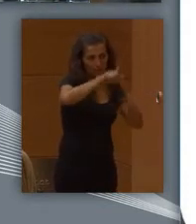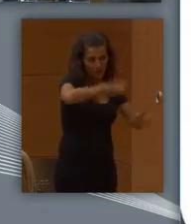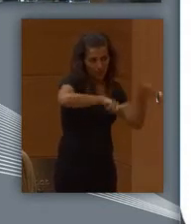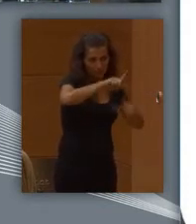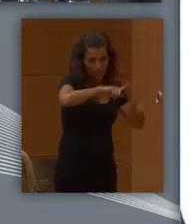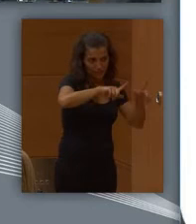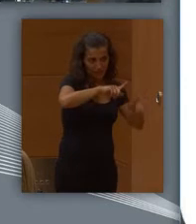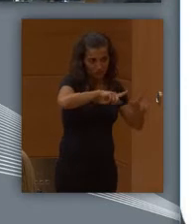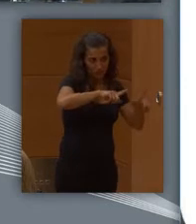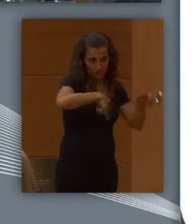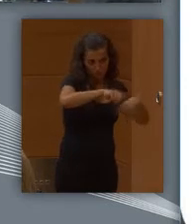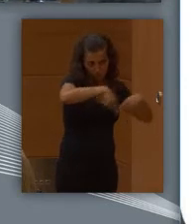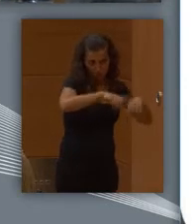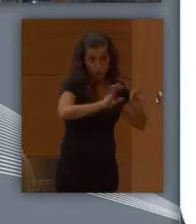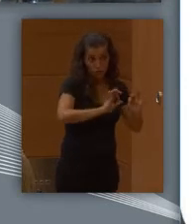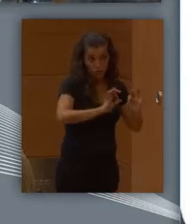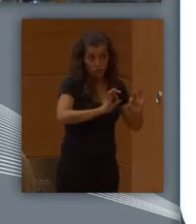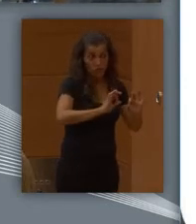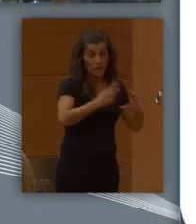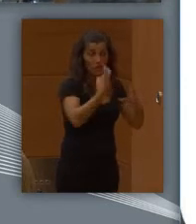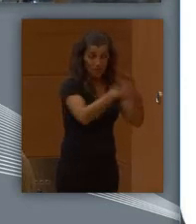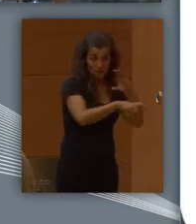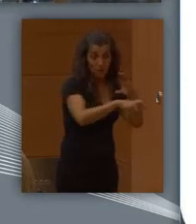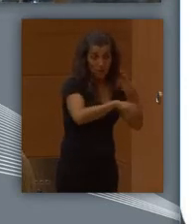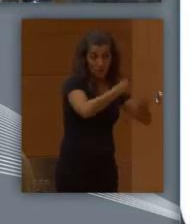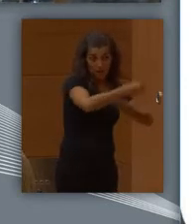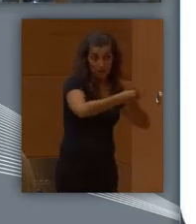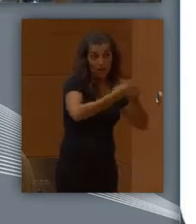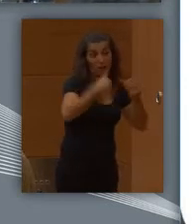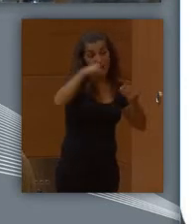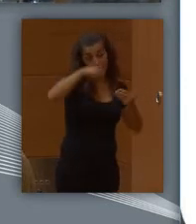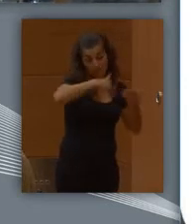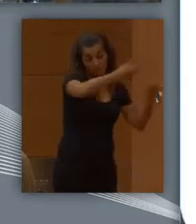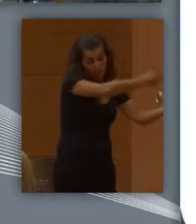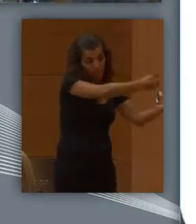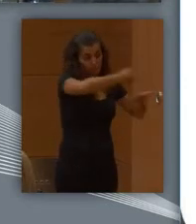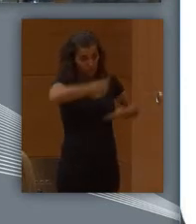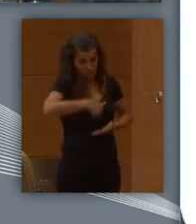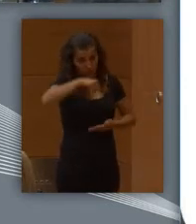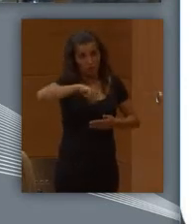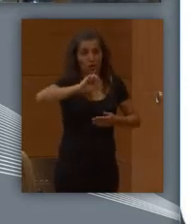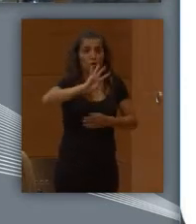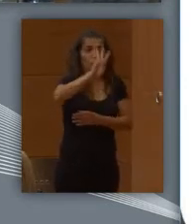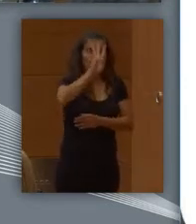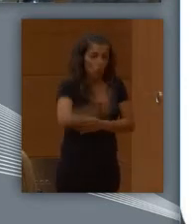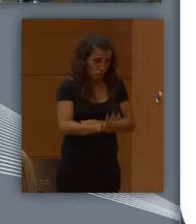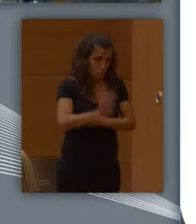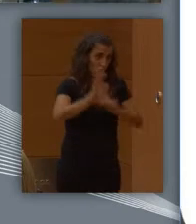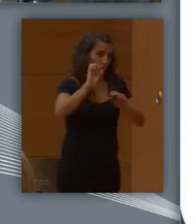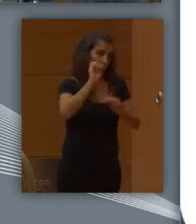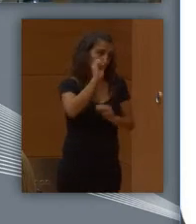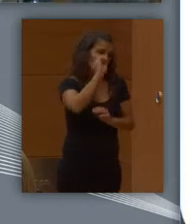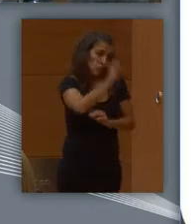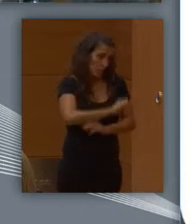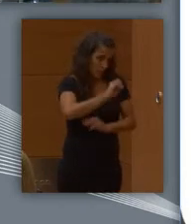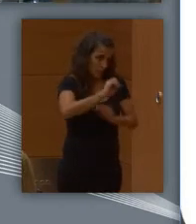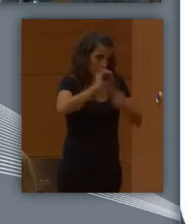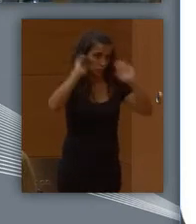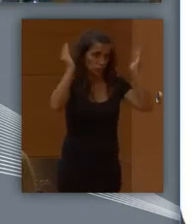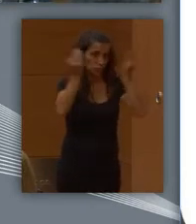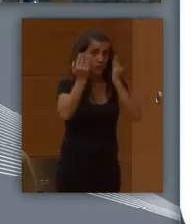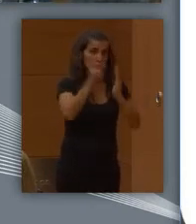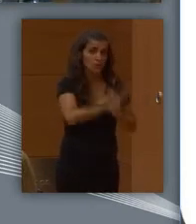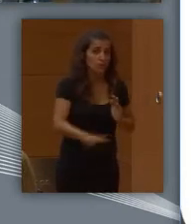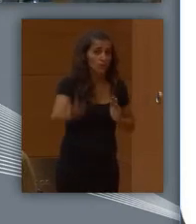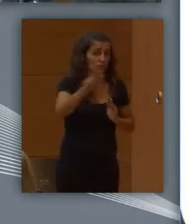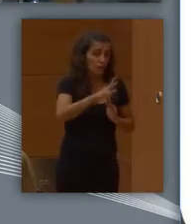la invitación a este 4º Congreso Nacional, que estoy seguro que además se va a convertir en un referente del sector.